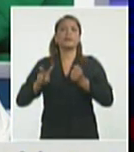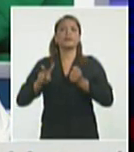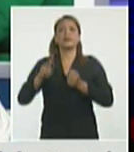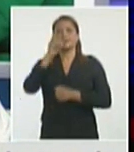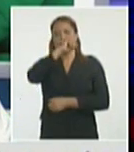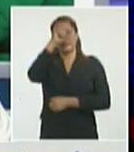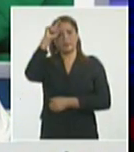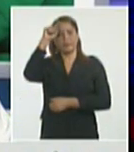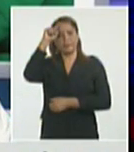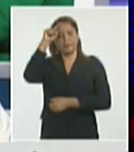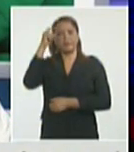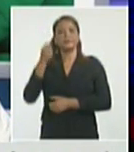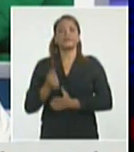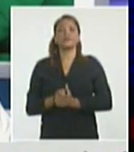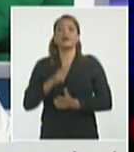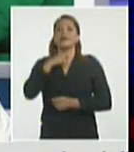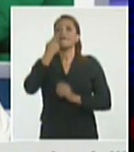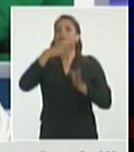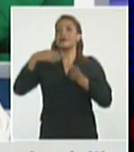Espíritus